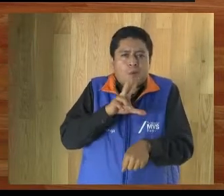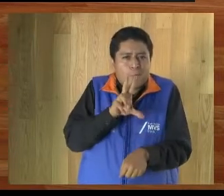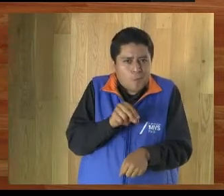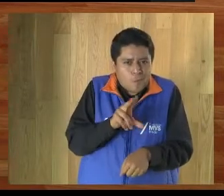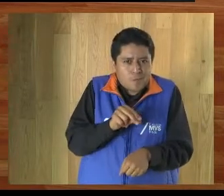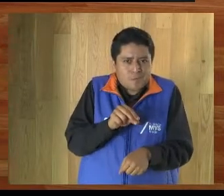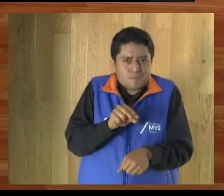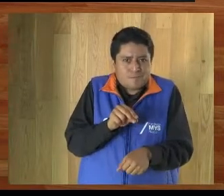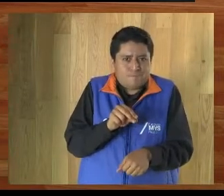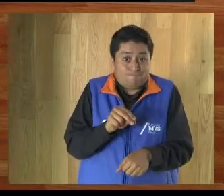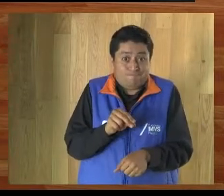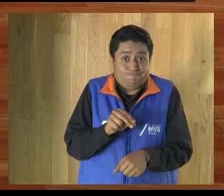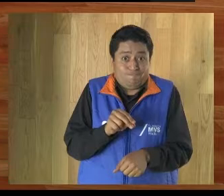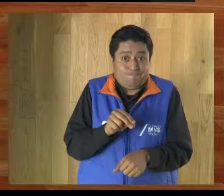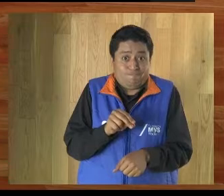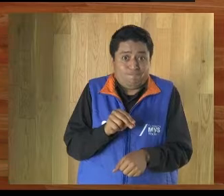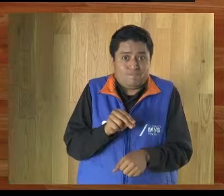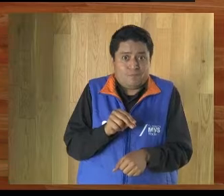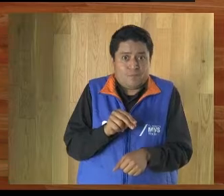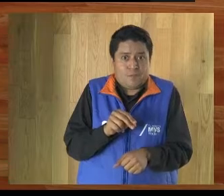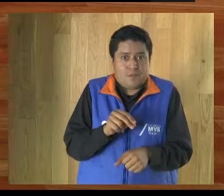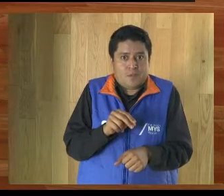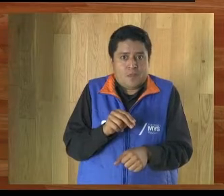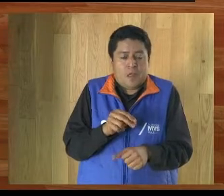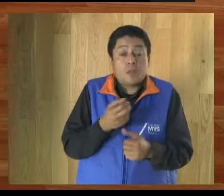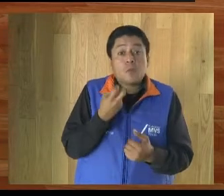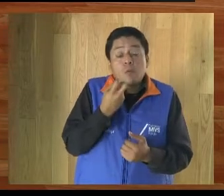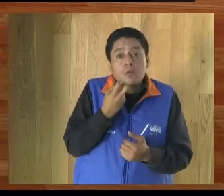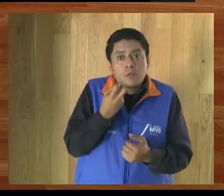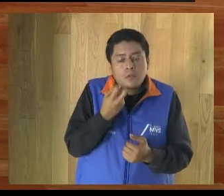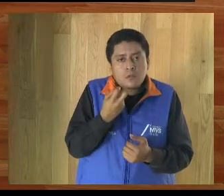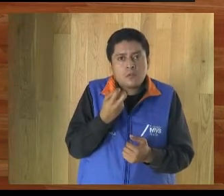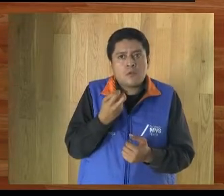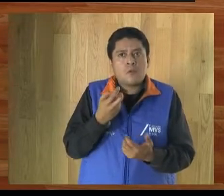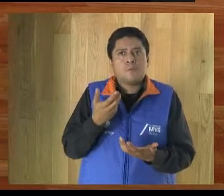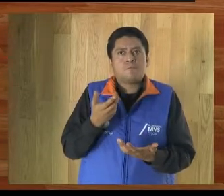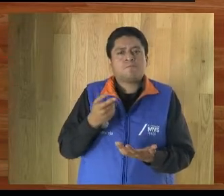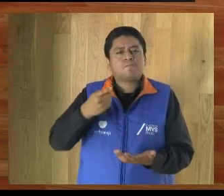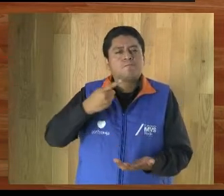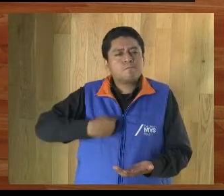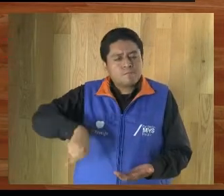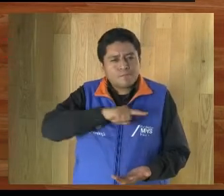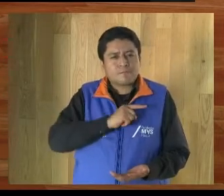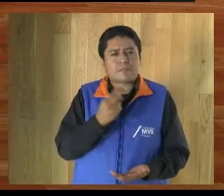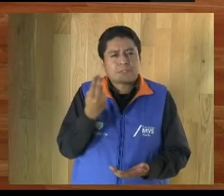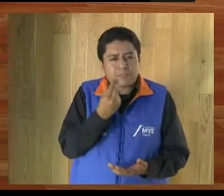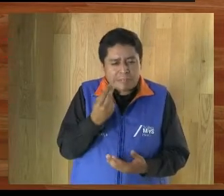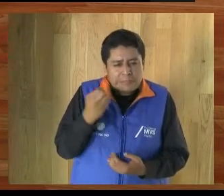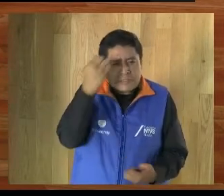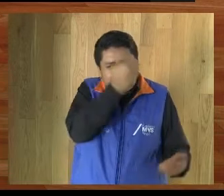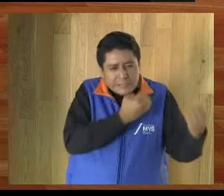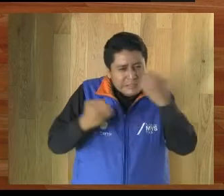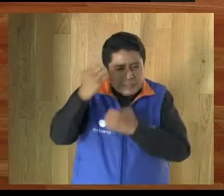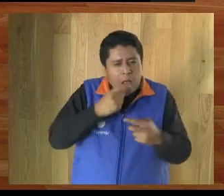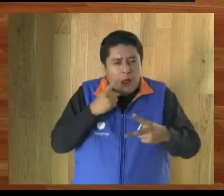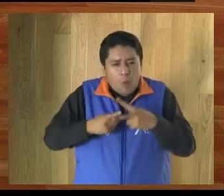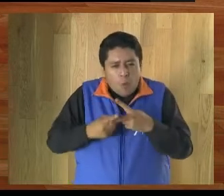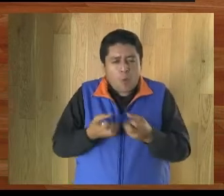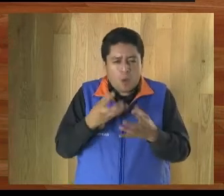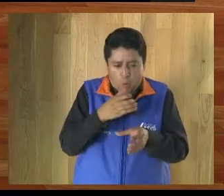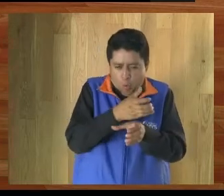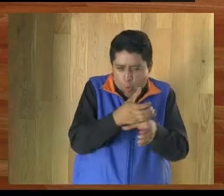cual tenemos que apuntalar bien, medir bien cómo gestionar estos activos